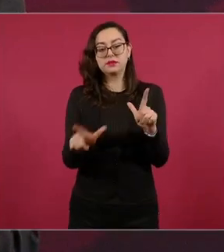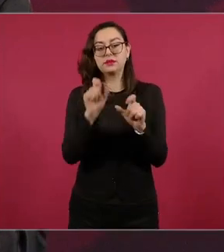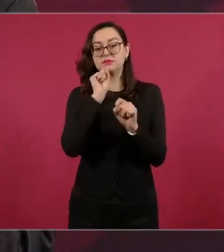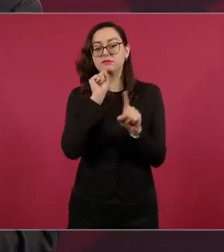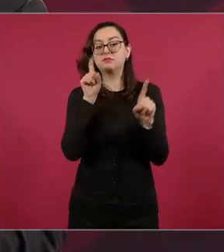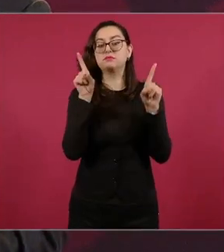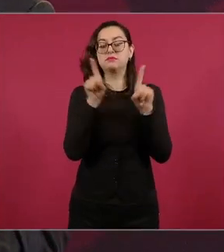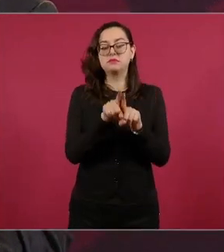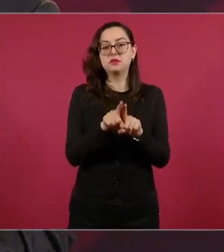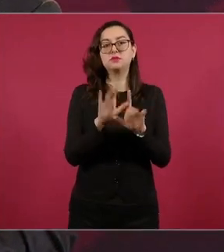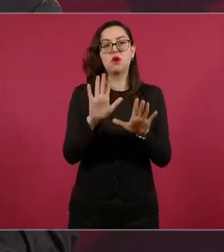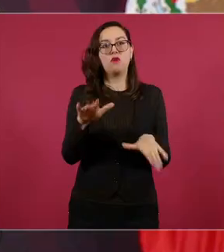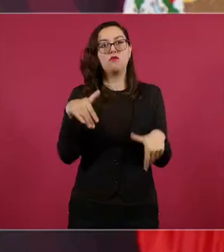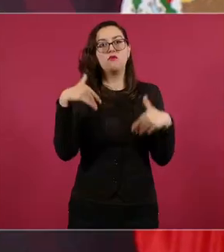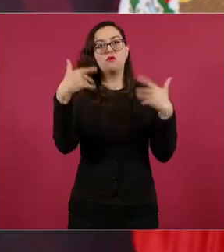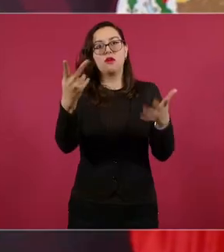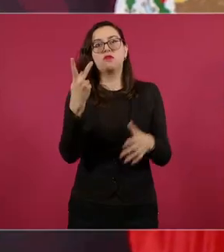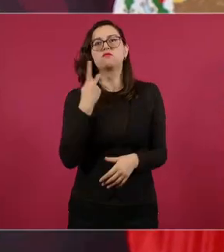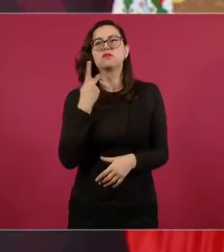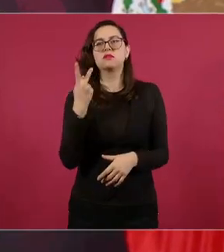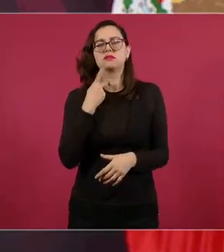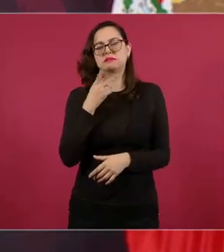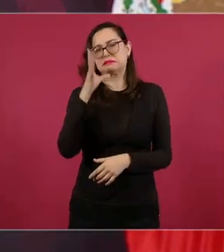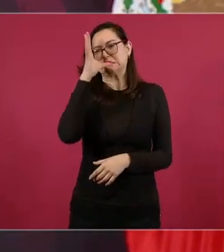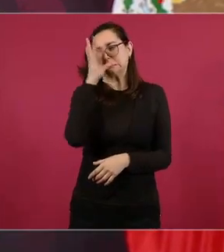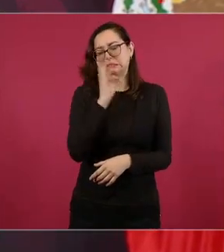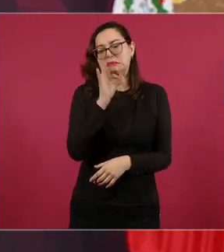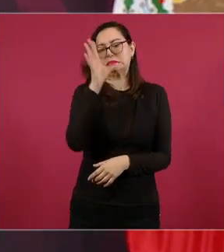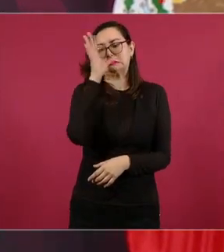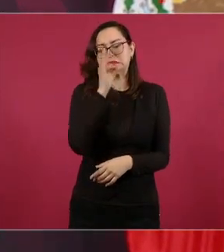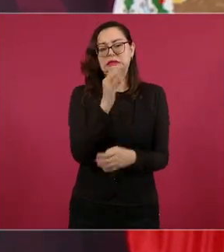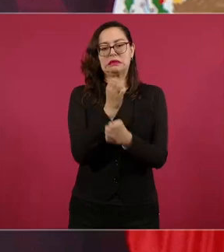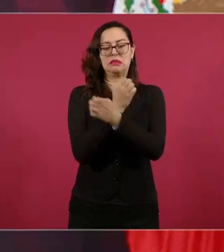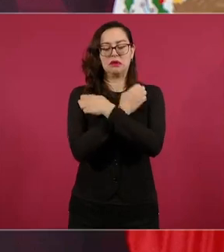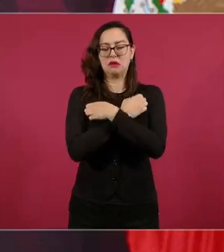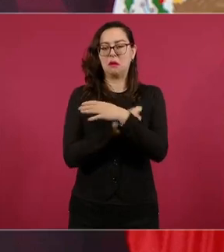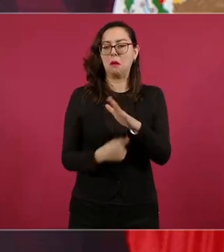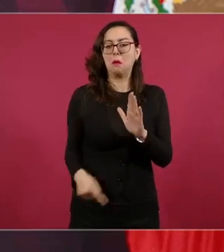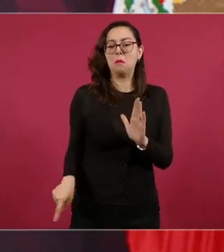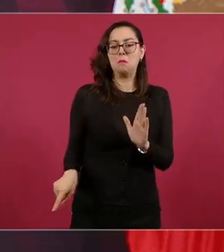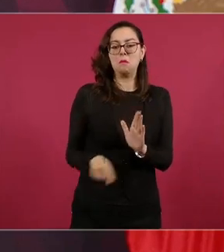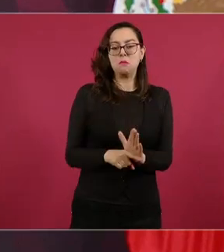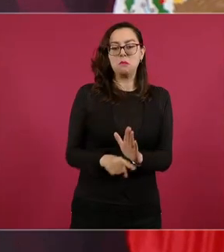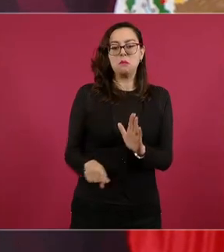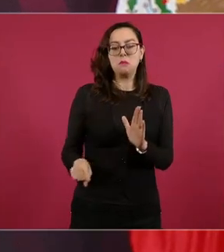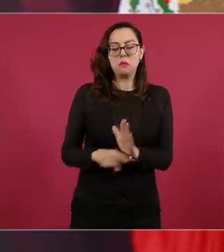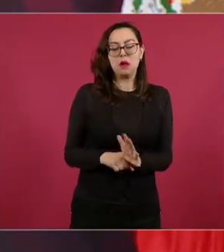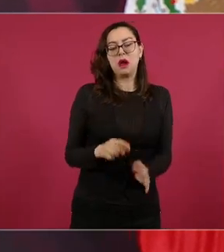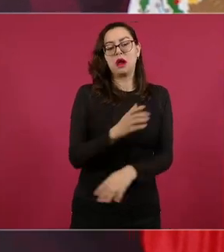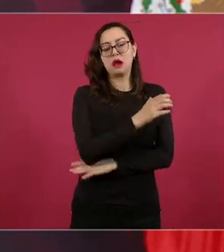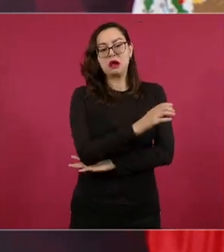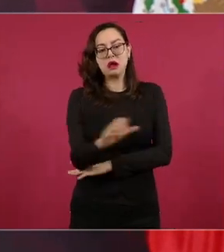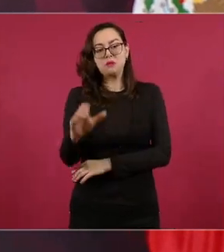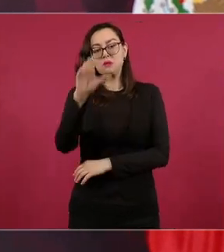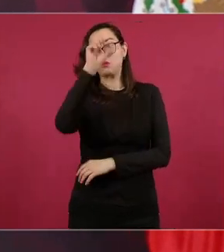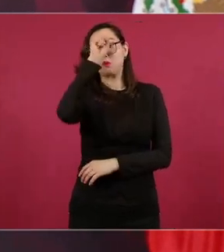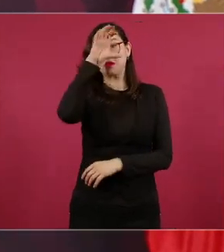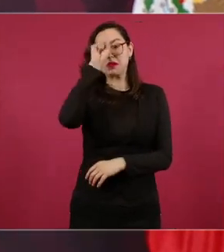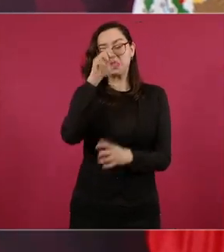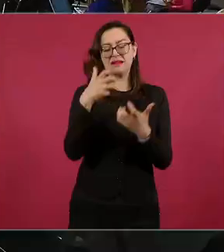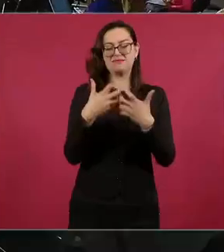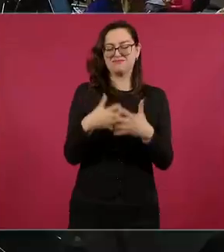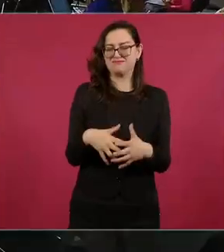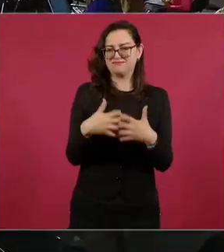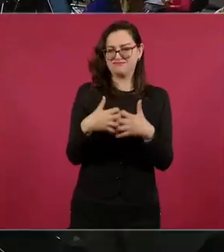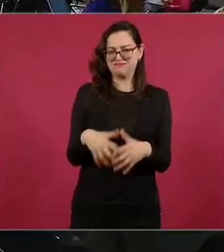el estancamiento de la educación y las actividades agrícolas, mineras e industriales y el mal